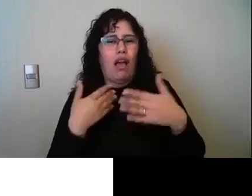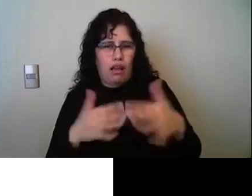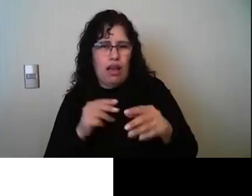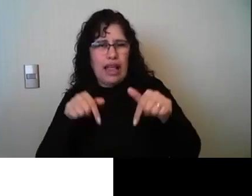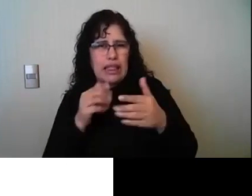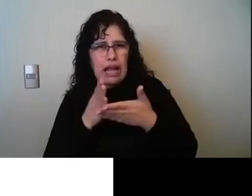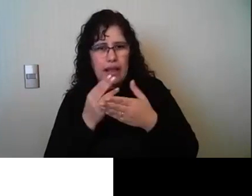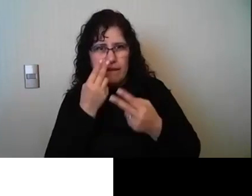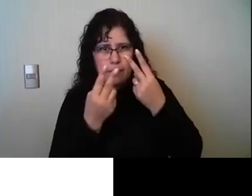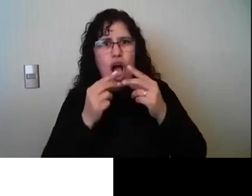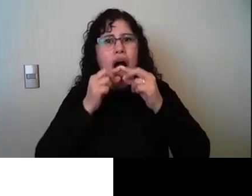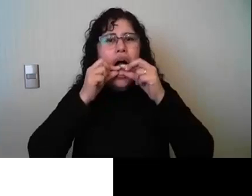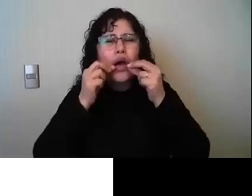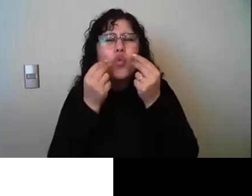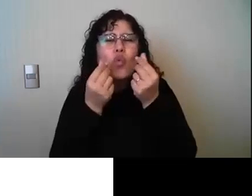el gusto. ¿Ya?